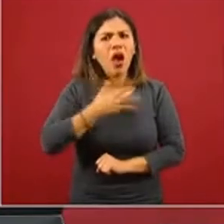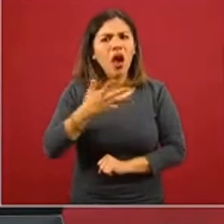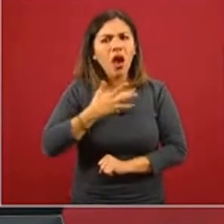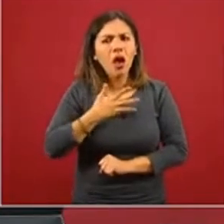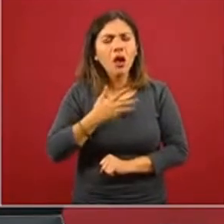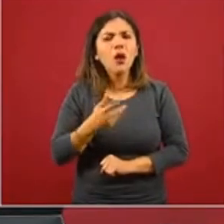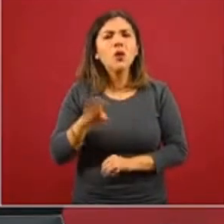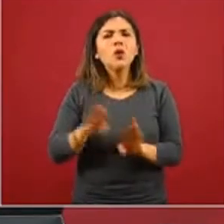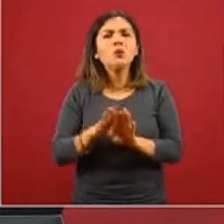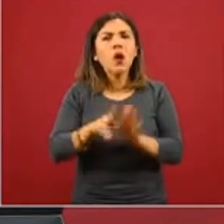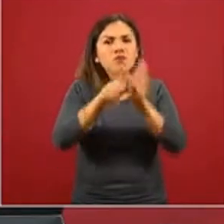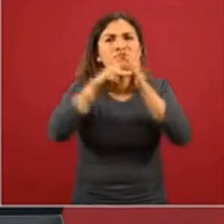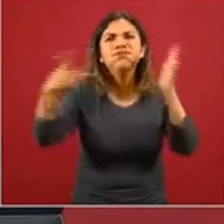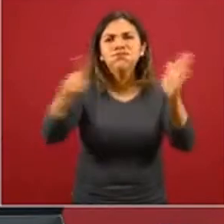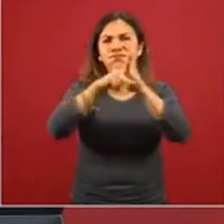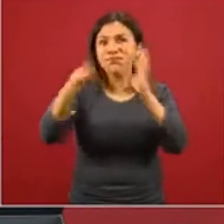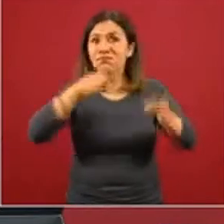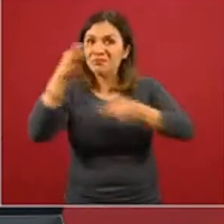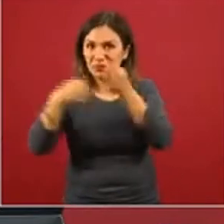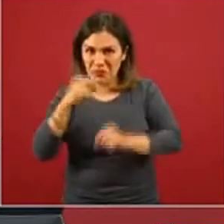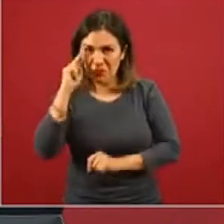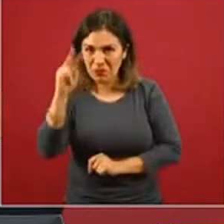de primeras planas con este discurso.